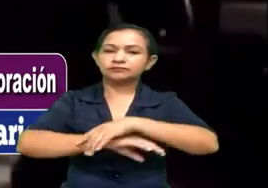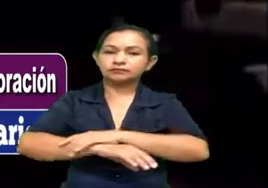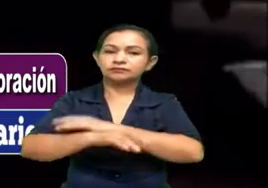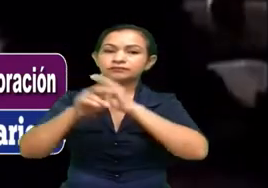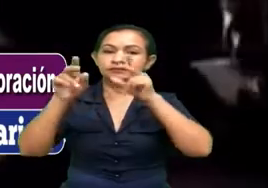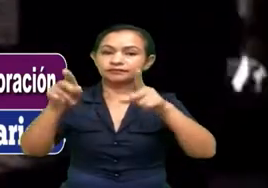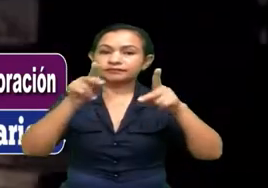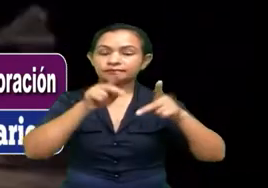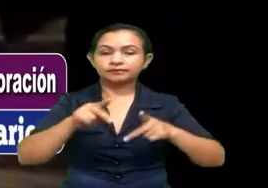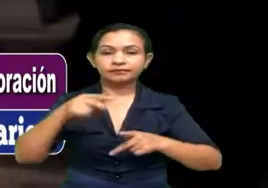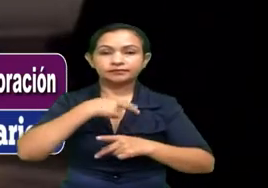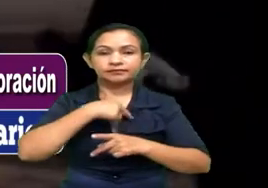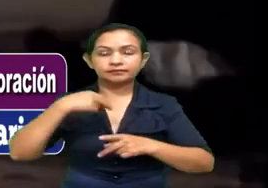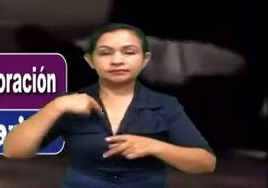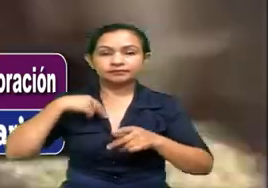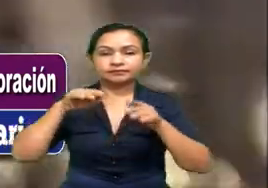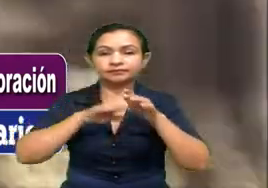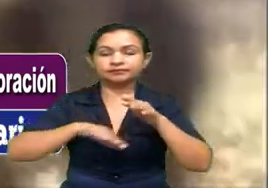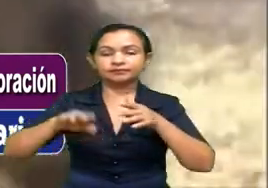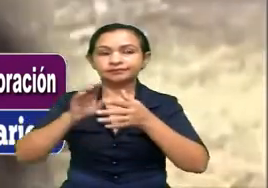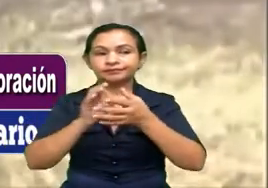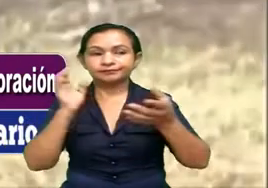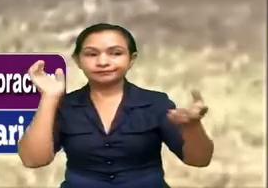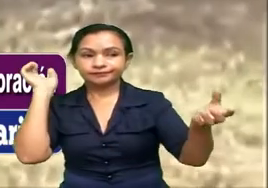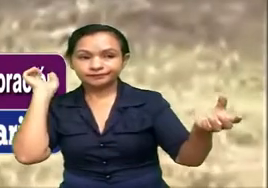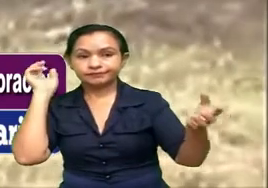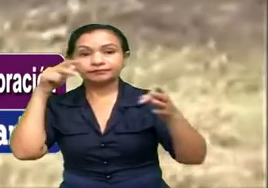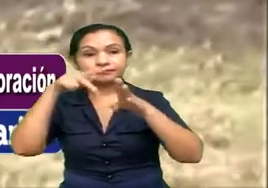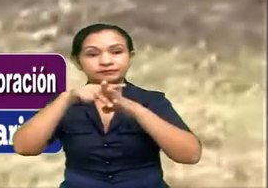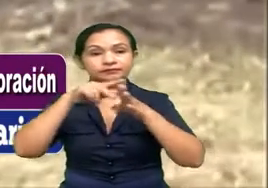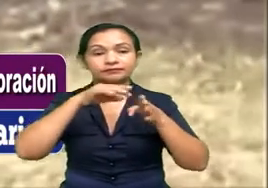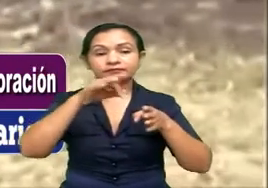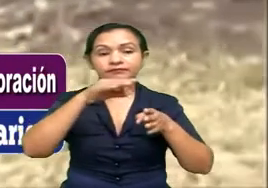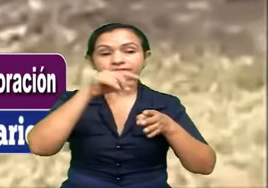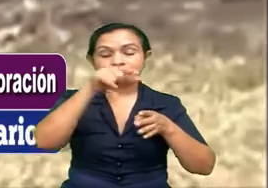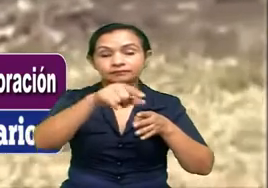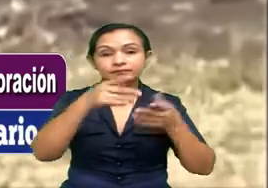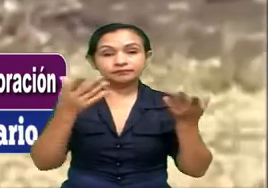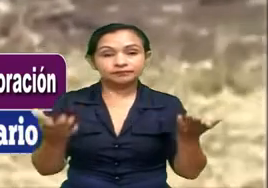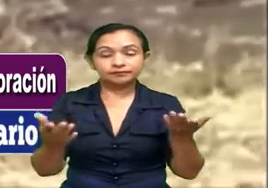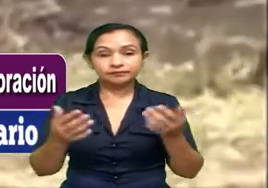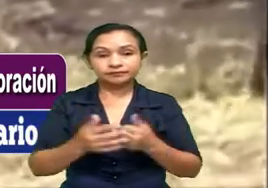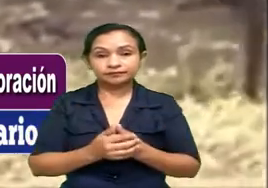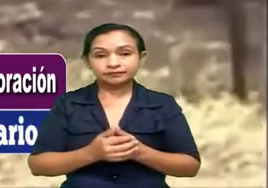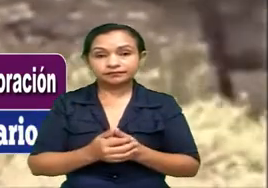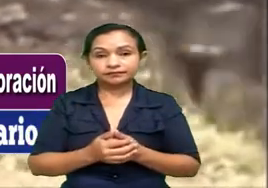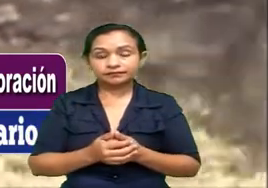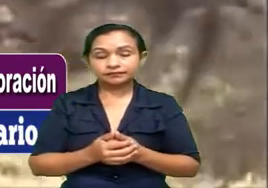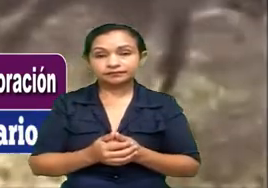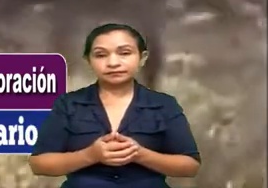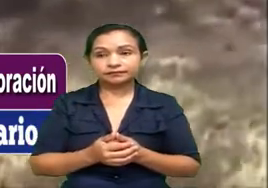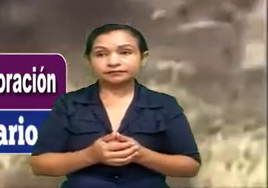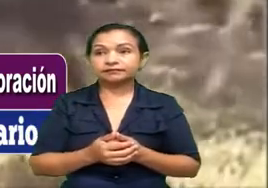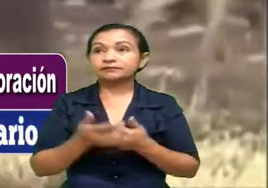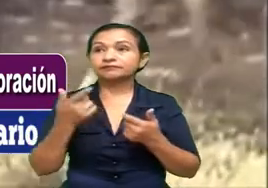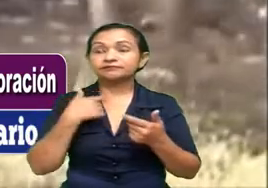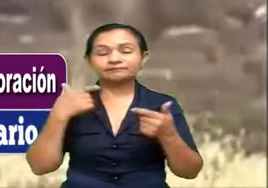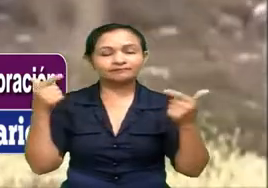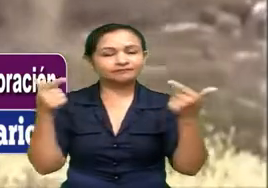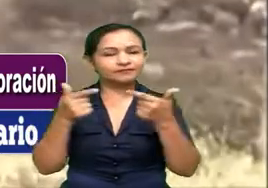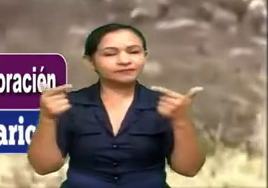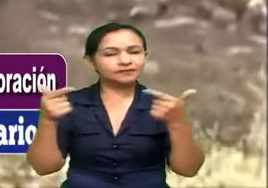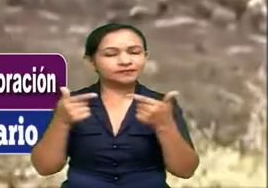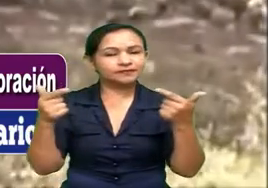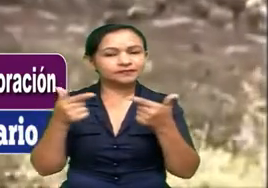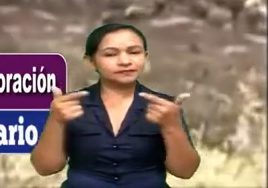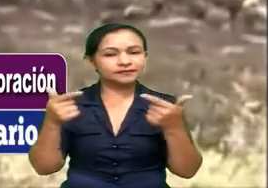lo que nos hace dimensionar San Jacinto. Pero en realidad San Jacinto fue un enfrentamiento